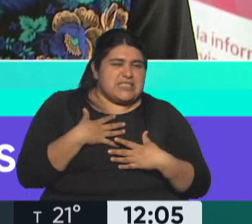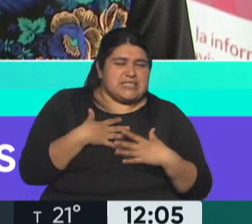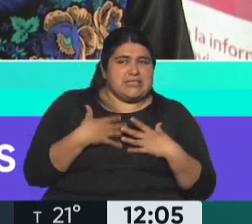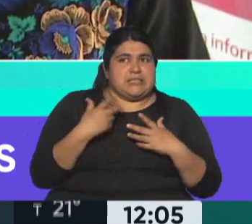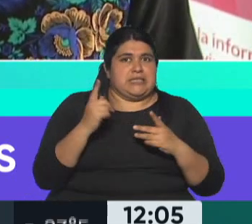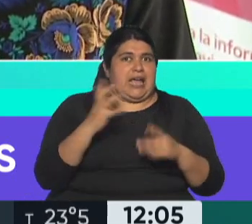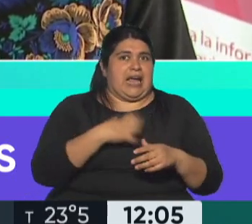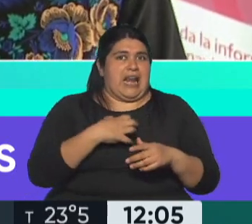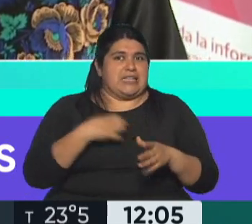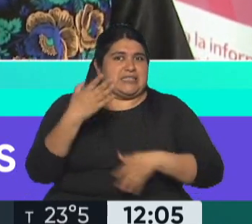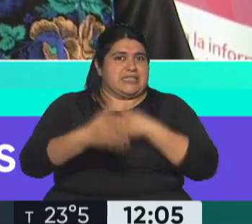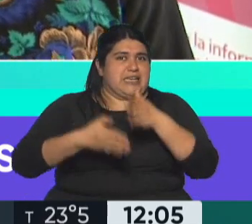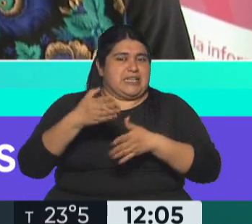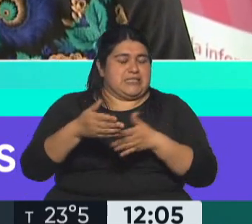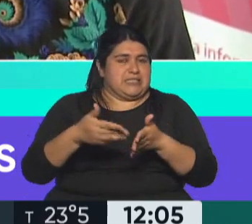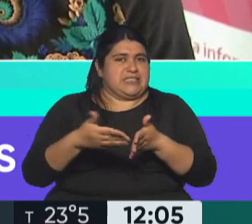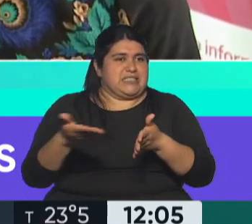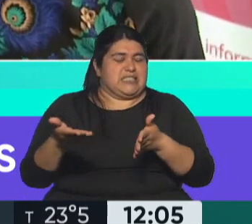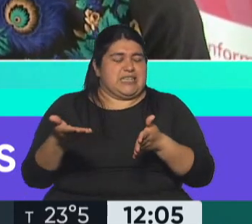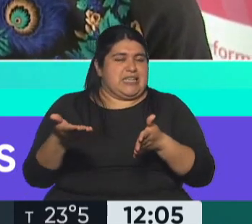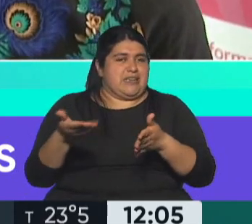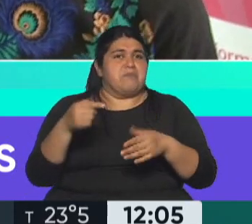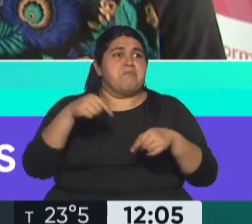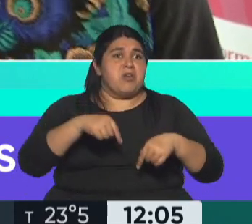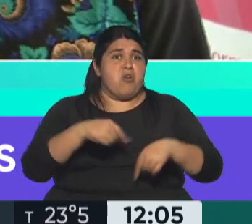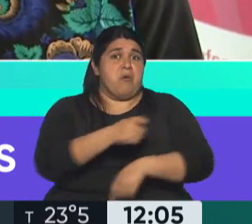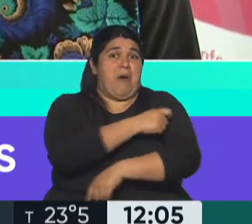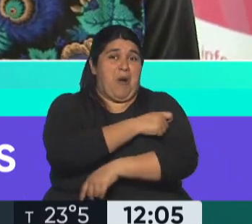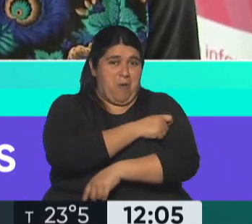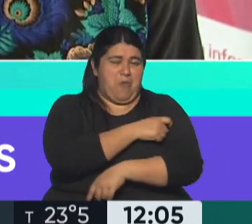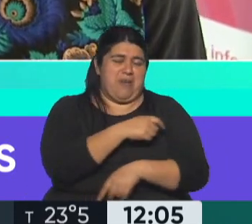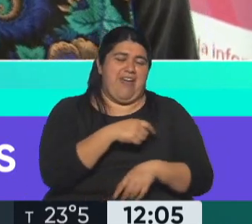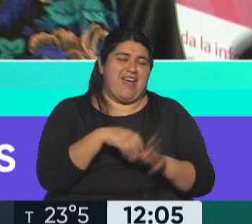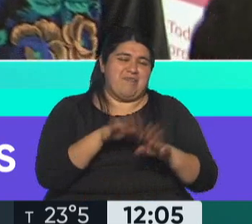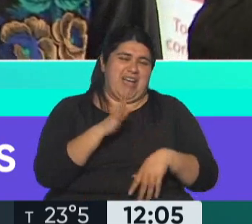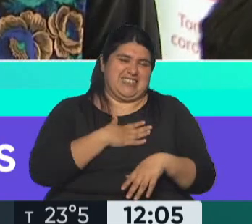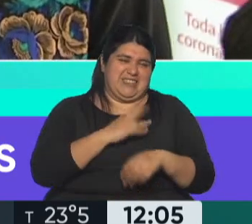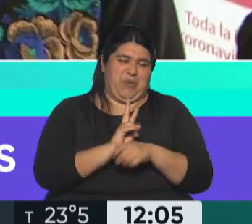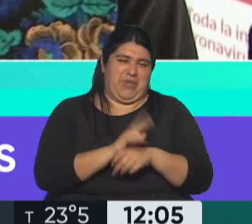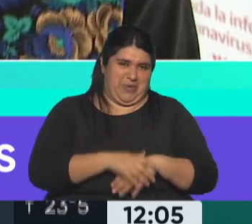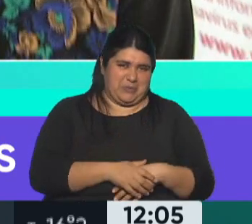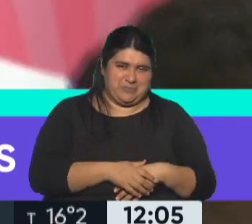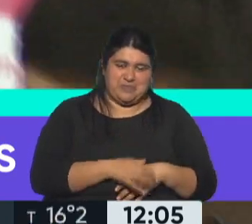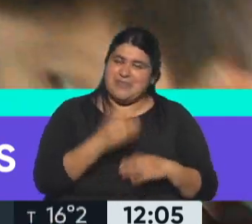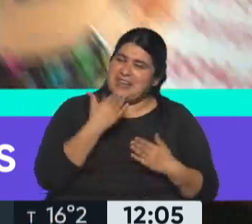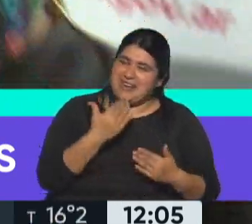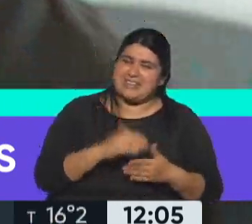las clases presenciales, pero con esto creo que un poco más resguardados van a estar. Muchísimas gracias.